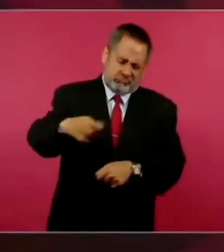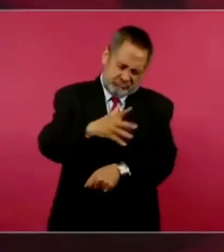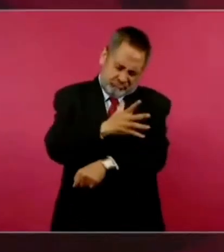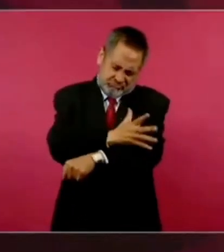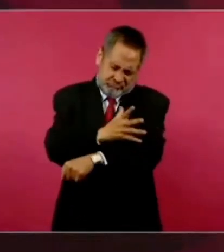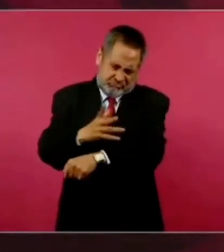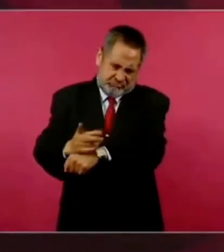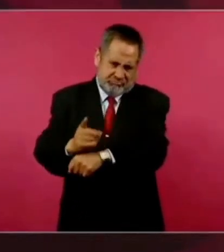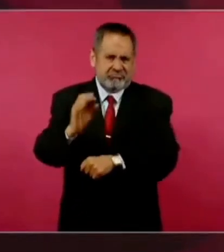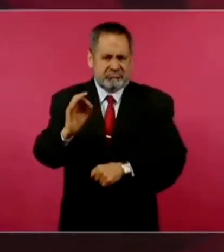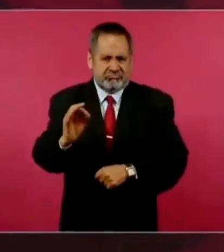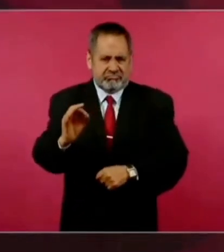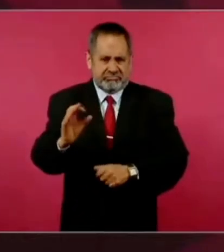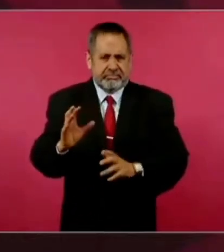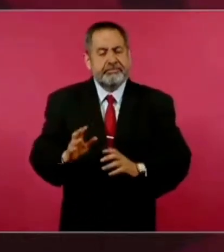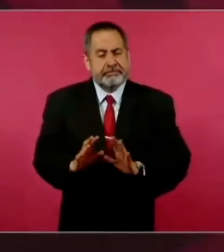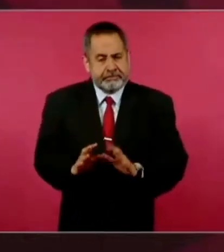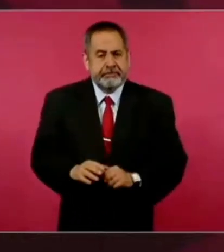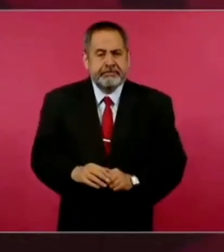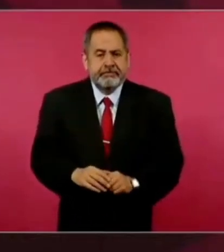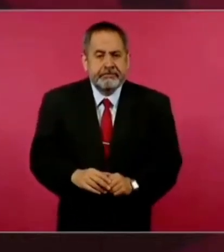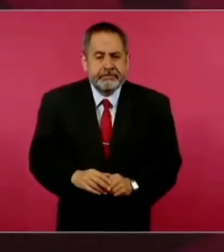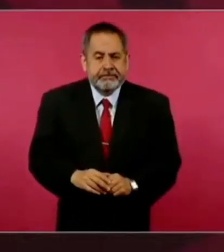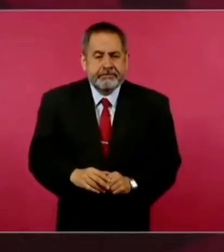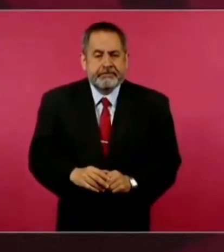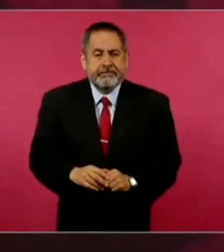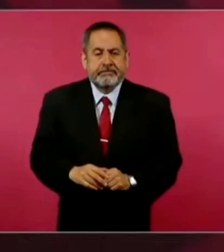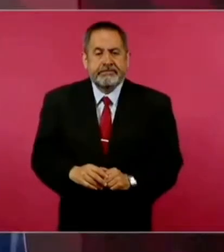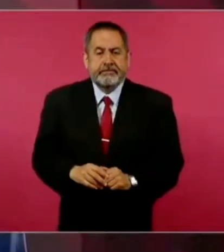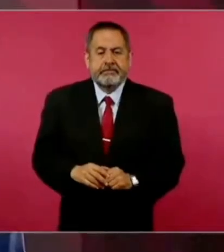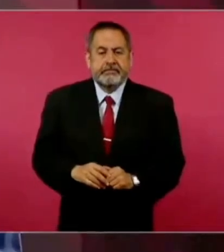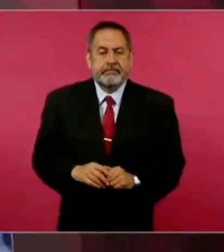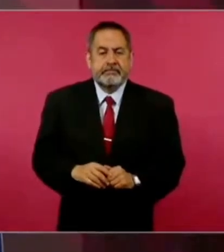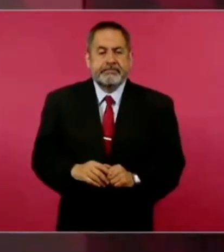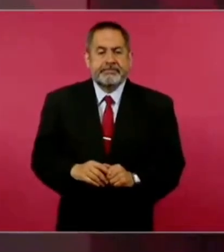Pero se quiso